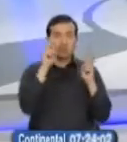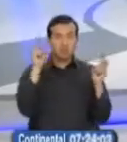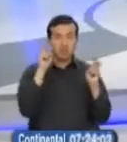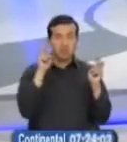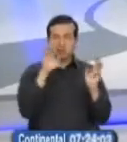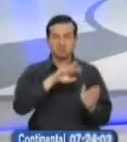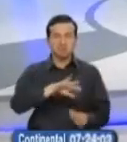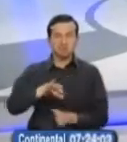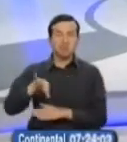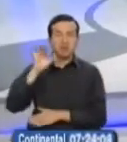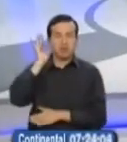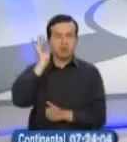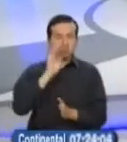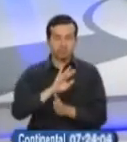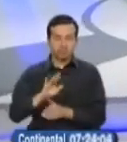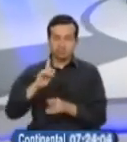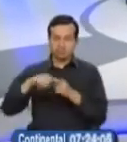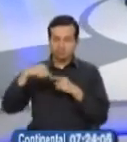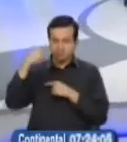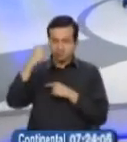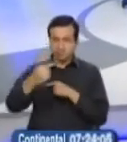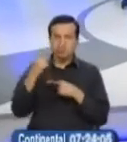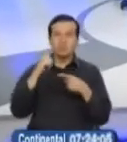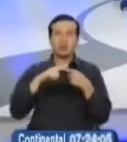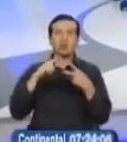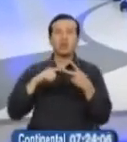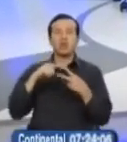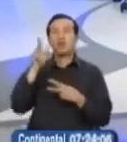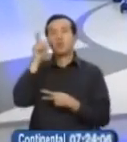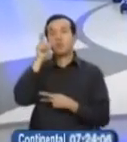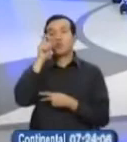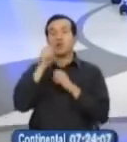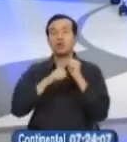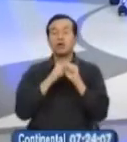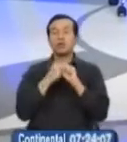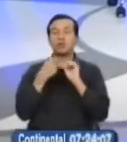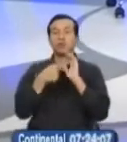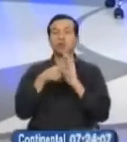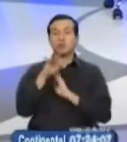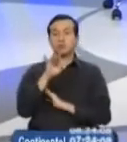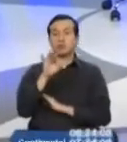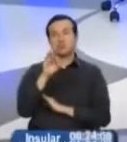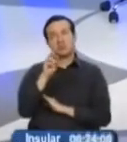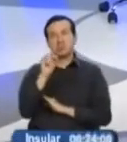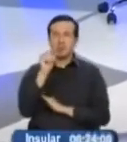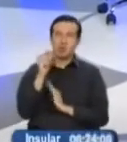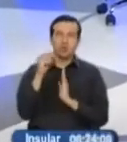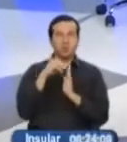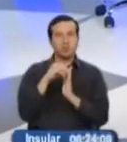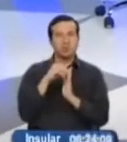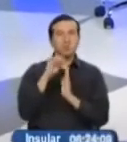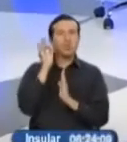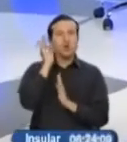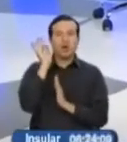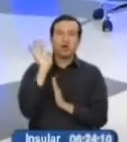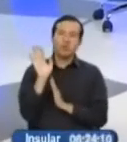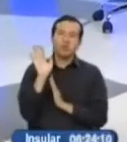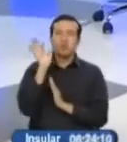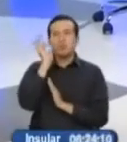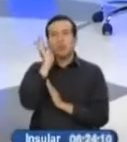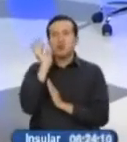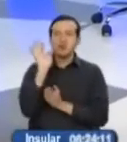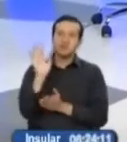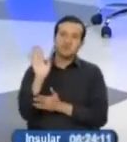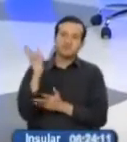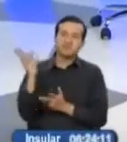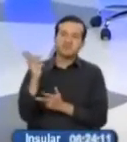hábitat. En la declaración de Estambul en el 96, ya ahí nos mencionan un poco más, pero como objetos, mujeres objetos